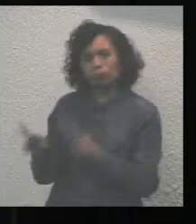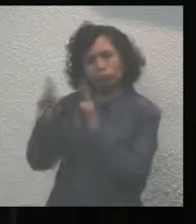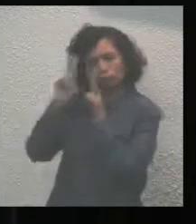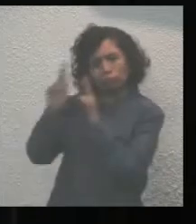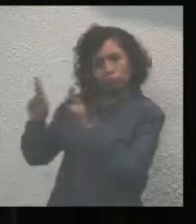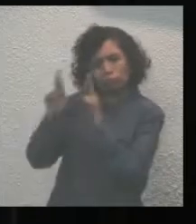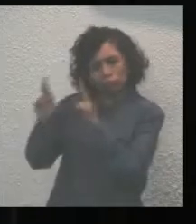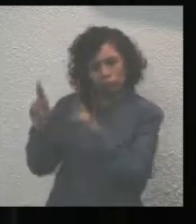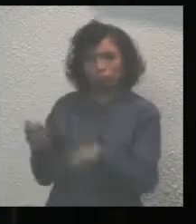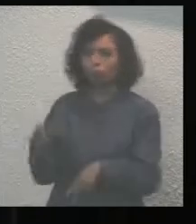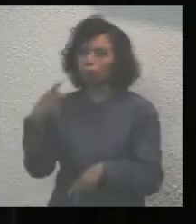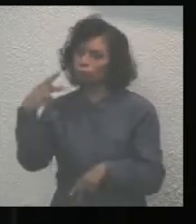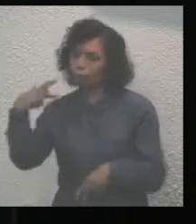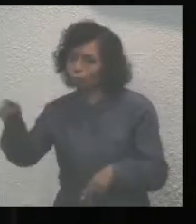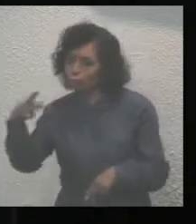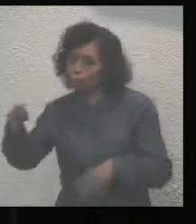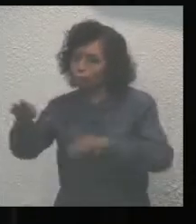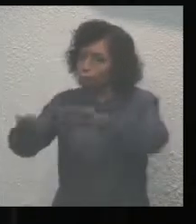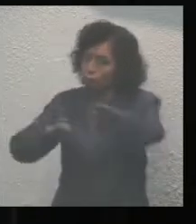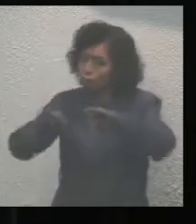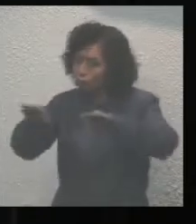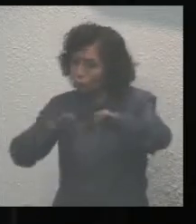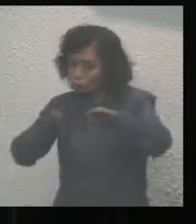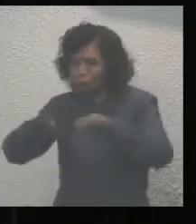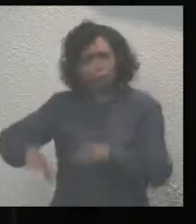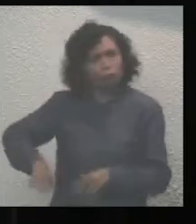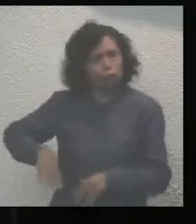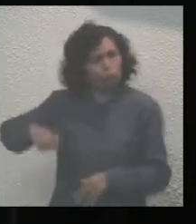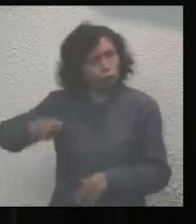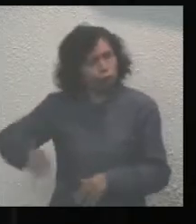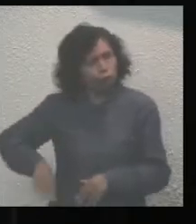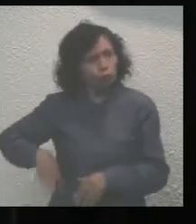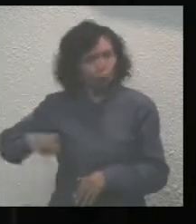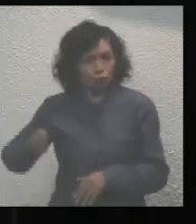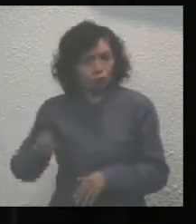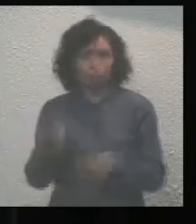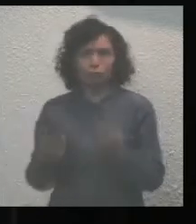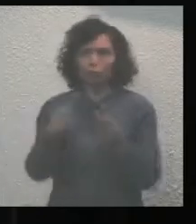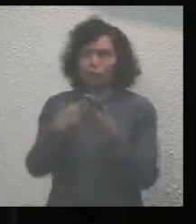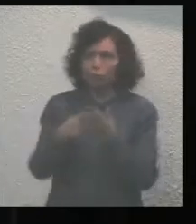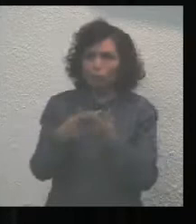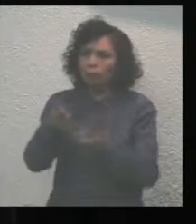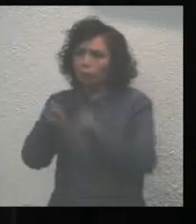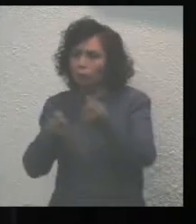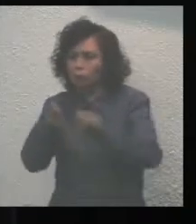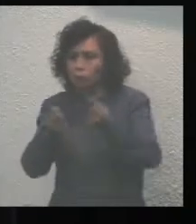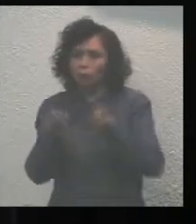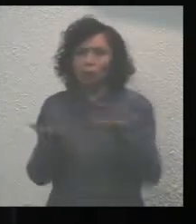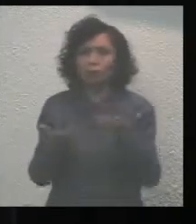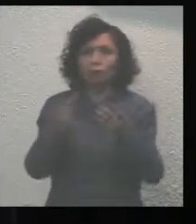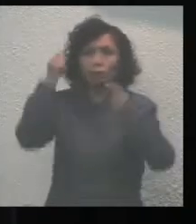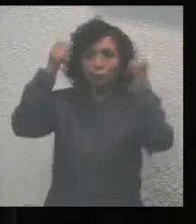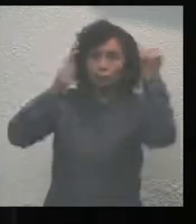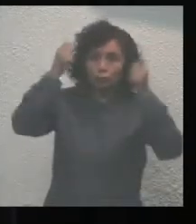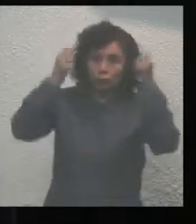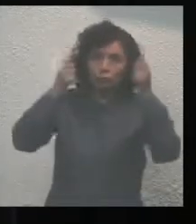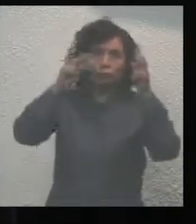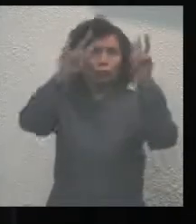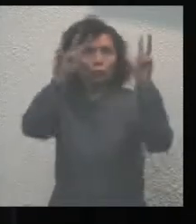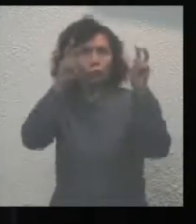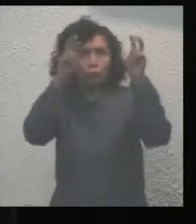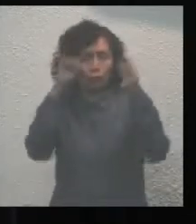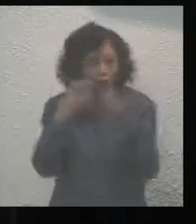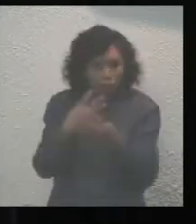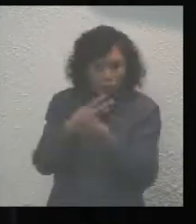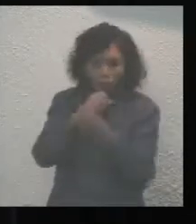por nuestro estado y su desempeño en algunas materias, como gestión en la captación de turismo y en temas de